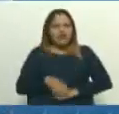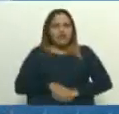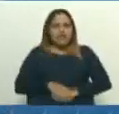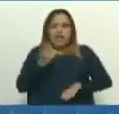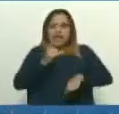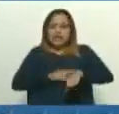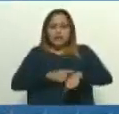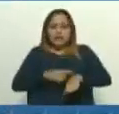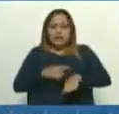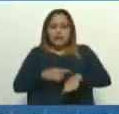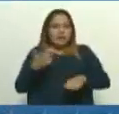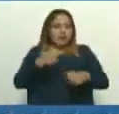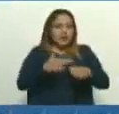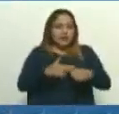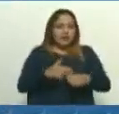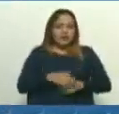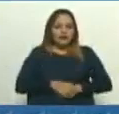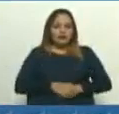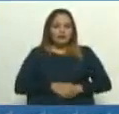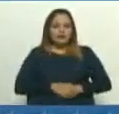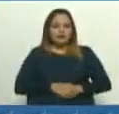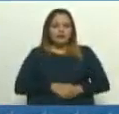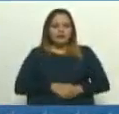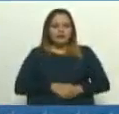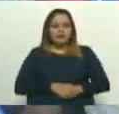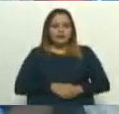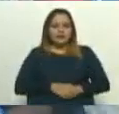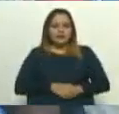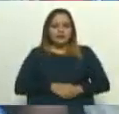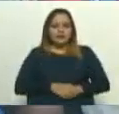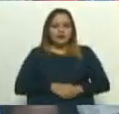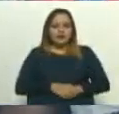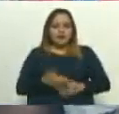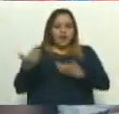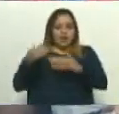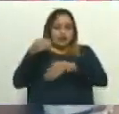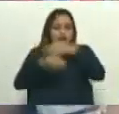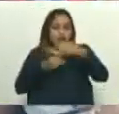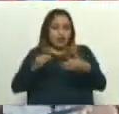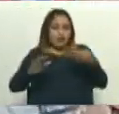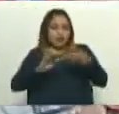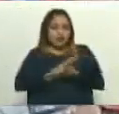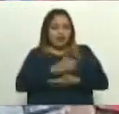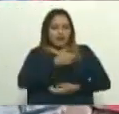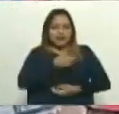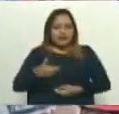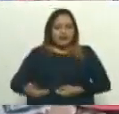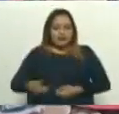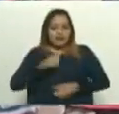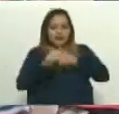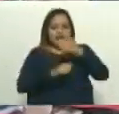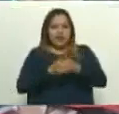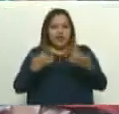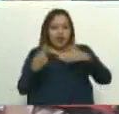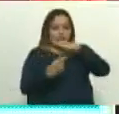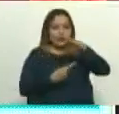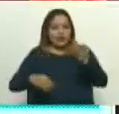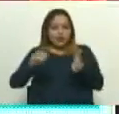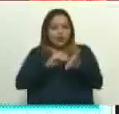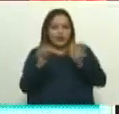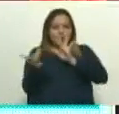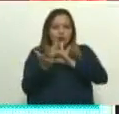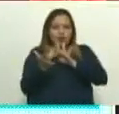era petróleo, sino carbón. Detalle, aparte de y lo vendíamos la agresión multiforme en el ámbito económico y financiero. Con estos datos, retornamos el